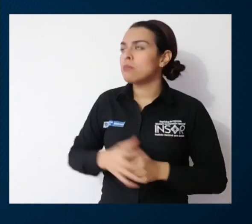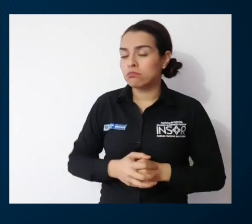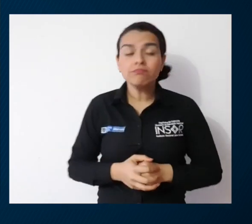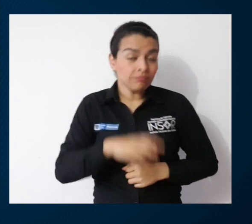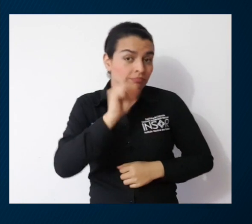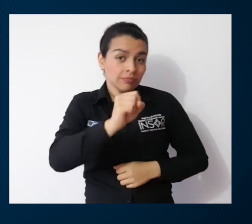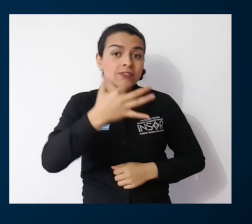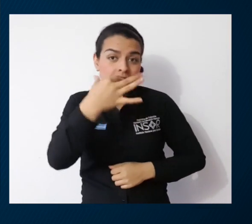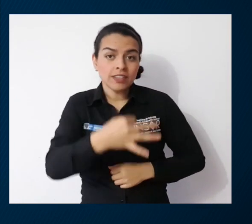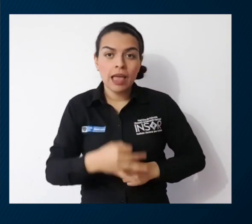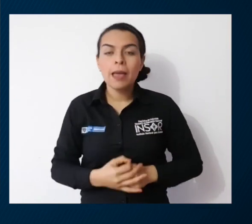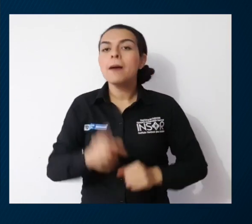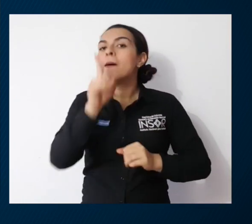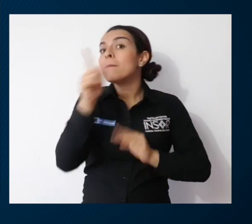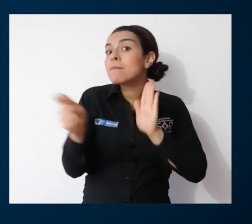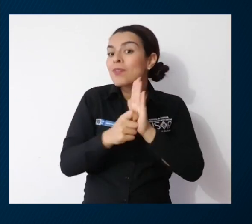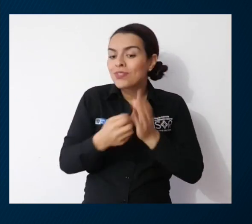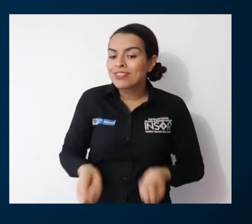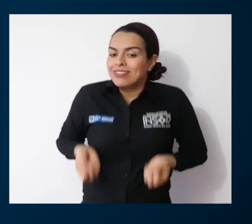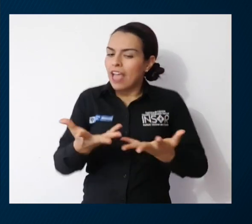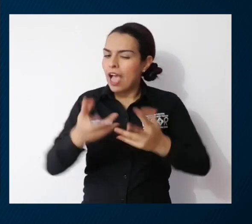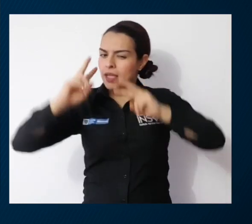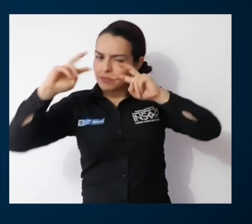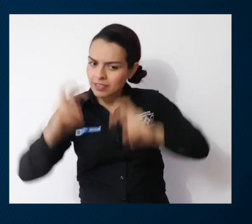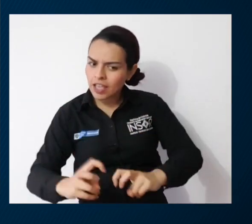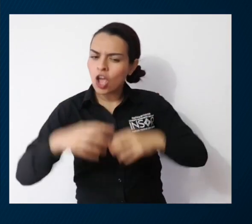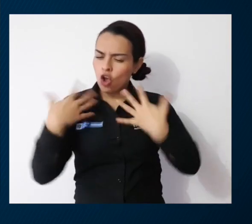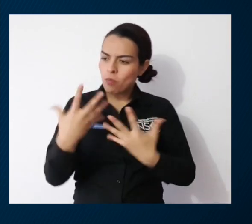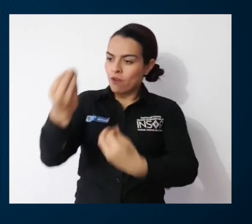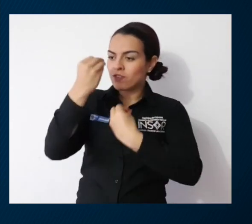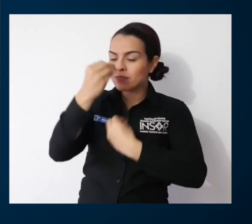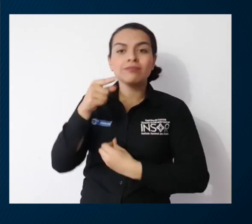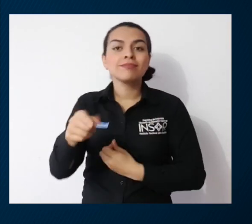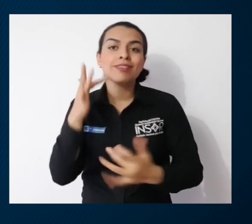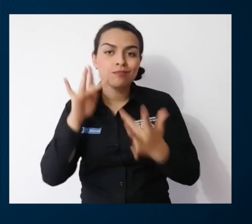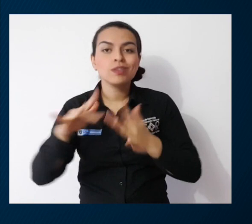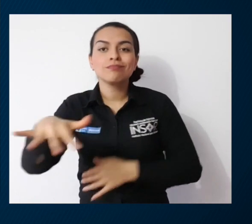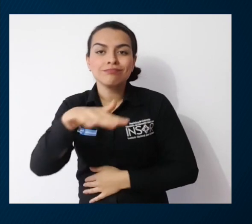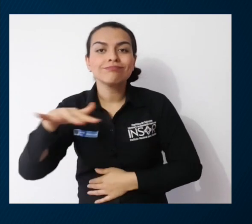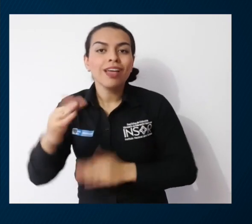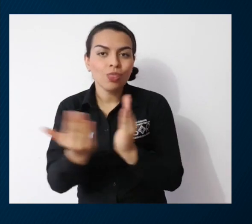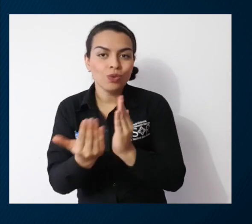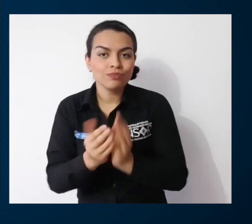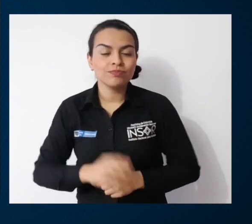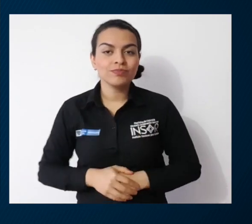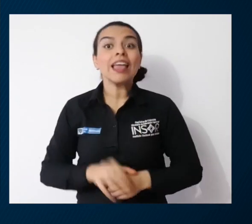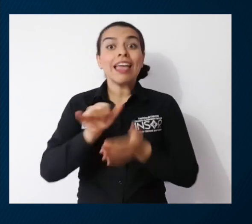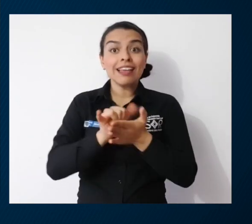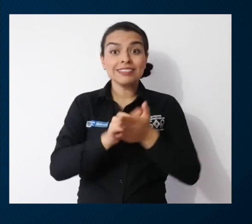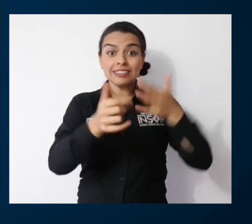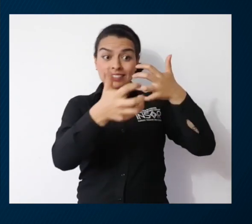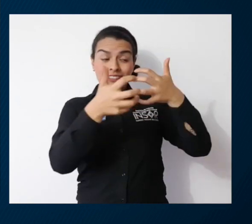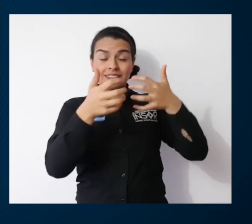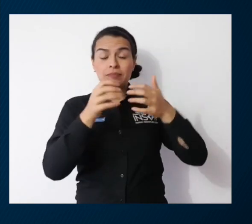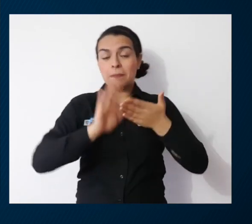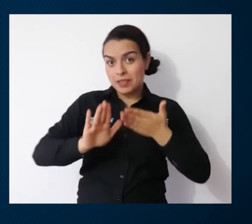herramientas para aprender de sí mismo, para investigar y para formarse, es el sector educativo. Y lo que este sistema nos enseñó es que, lo que esta crisis